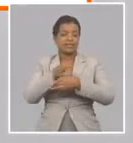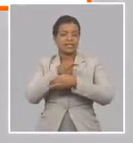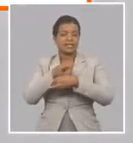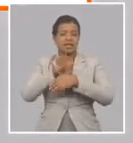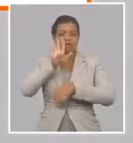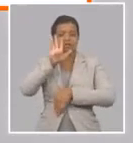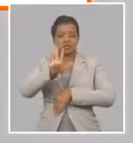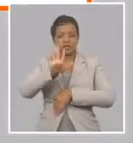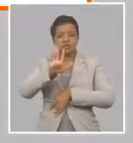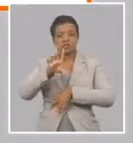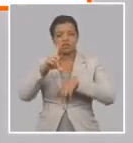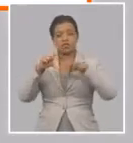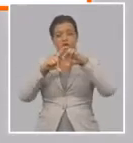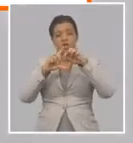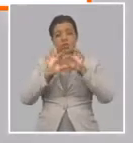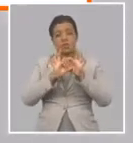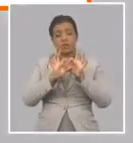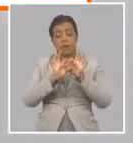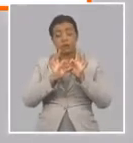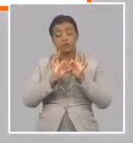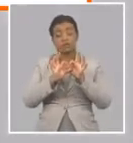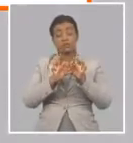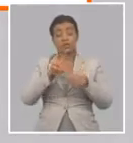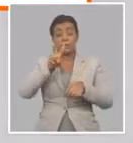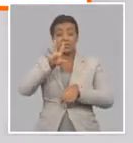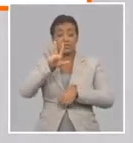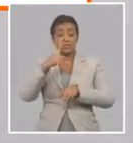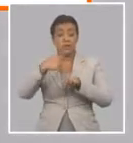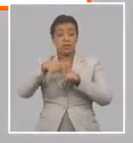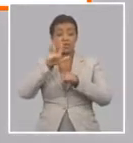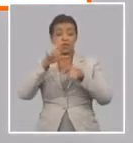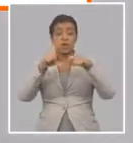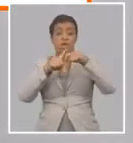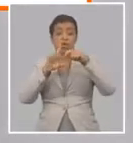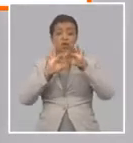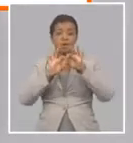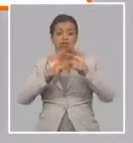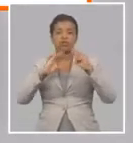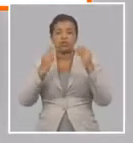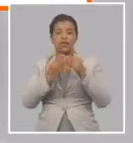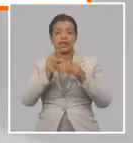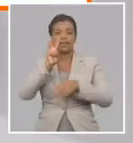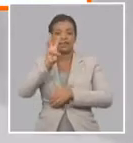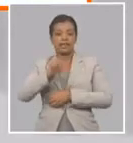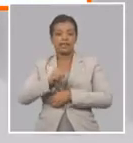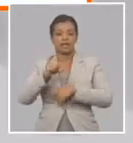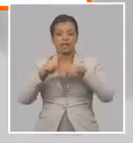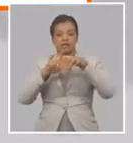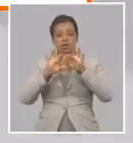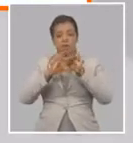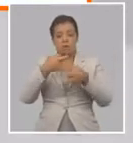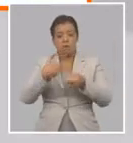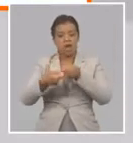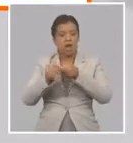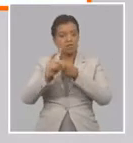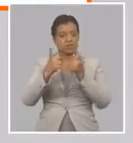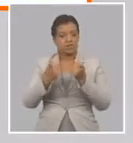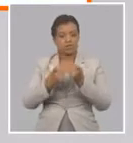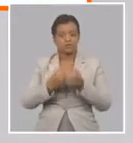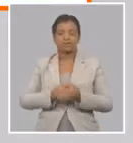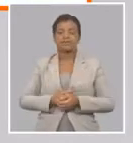5 kilogramos por lo tanto 25 y 5 kilogramos son los 30 kilogramos que están es en total 164